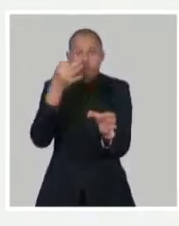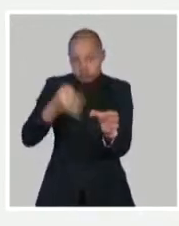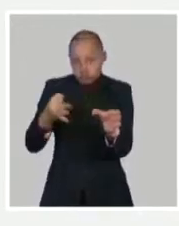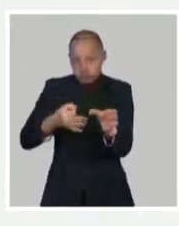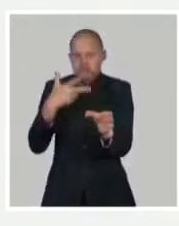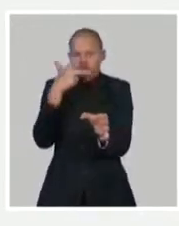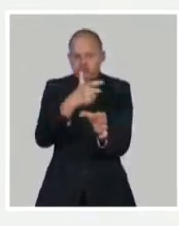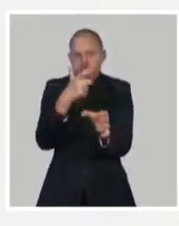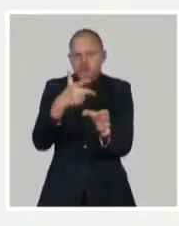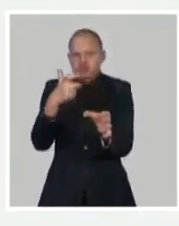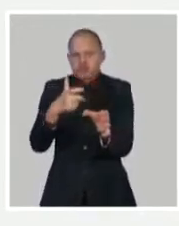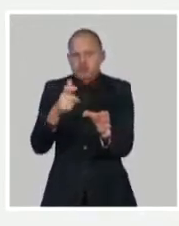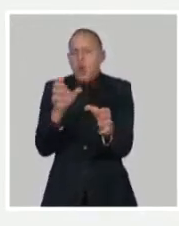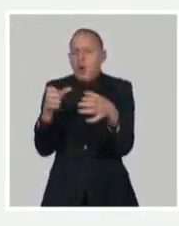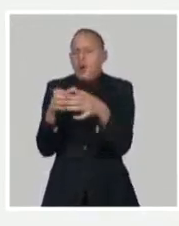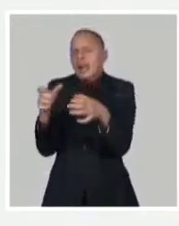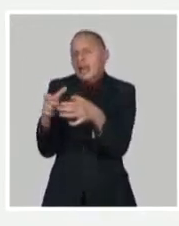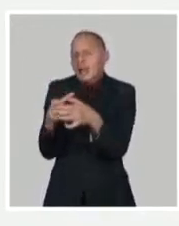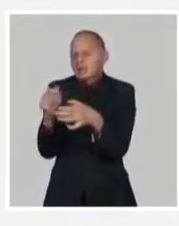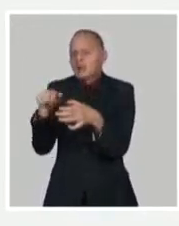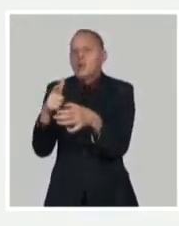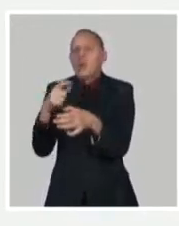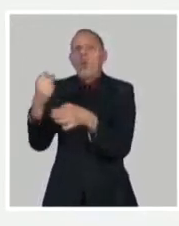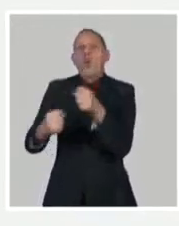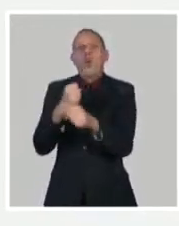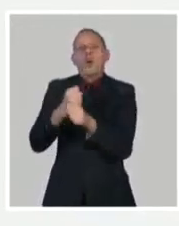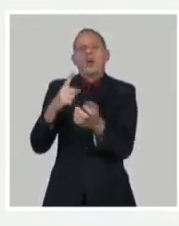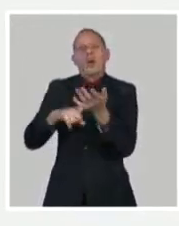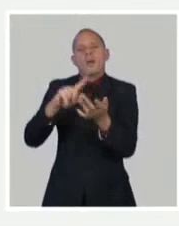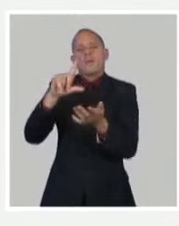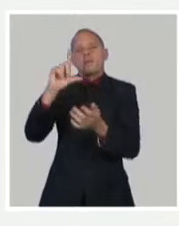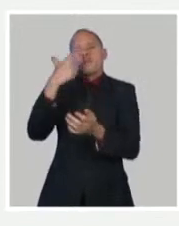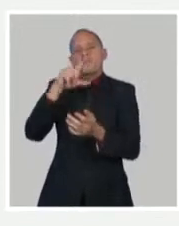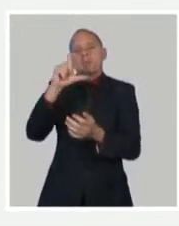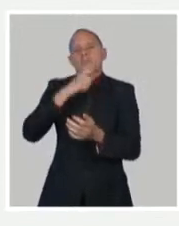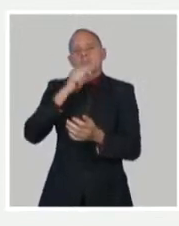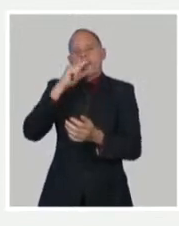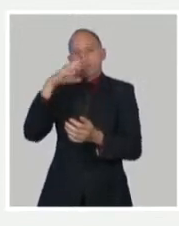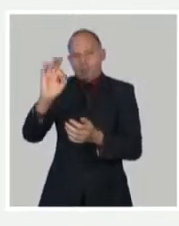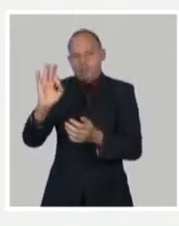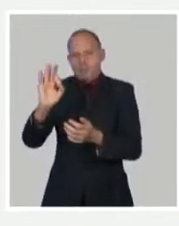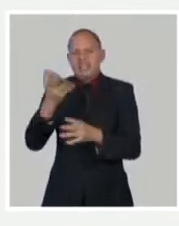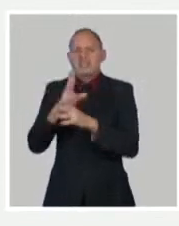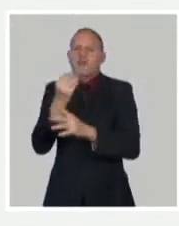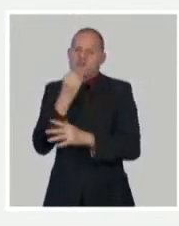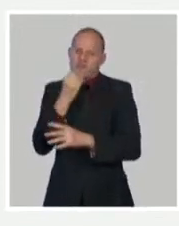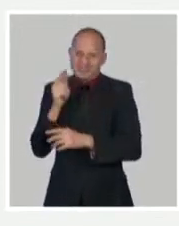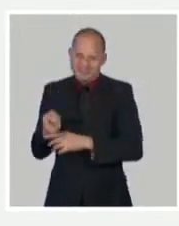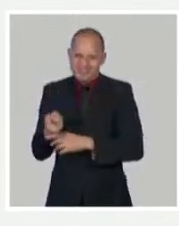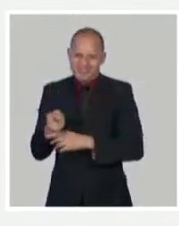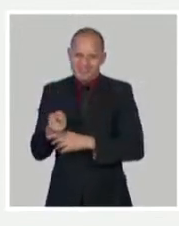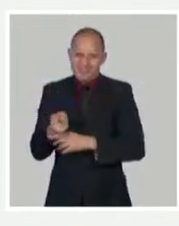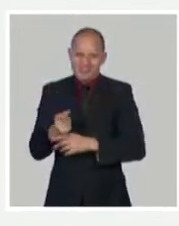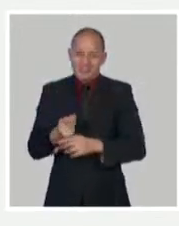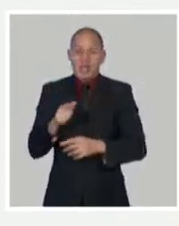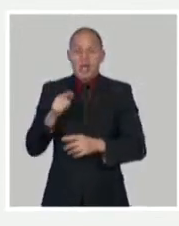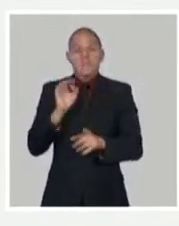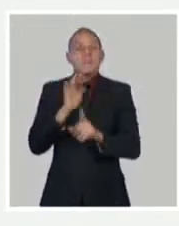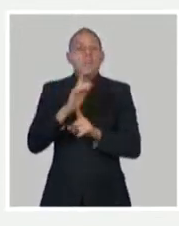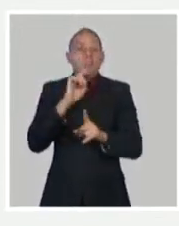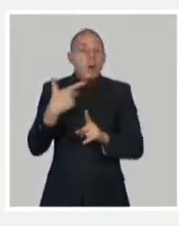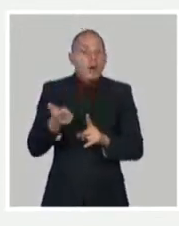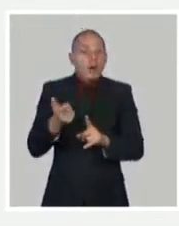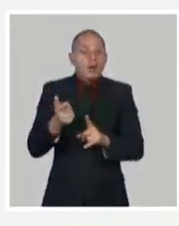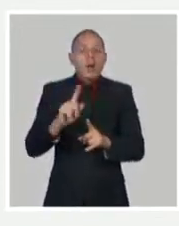que pensamos, como decíamos, iniciarlo en el mes de marzo. Al mismo tiempo, bueno,